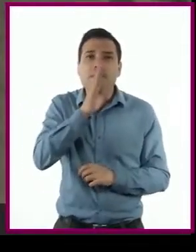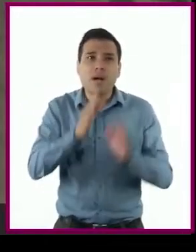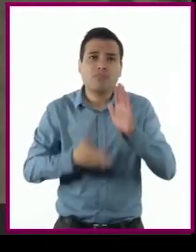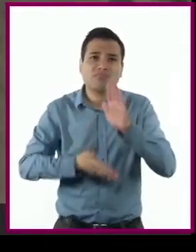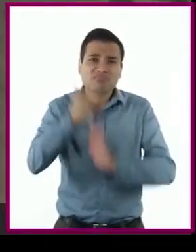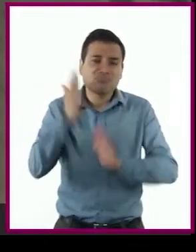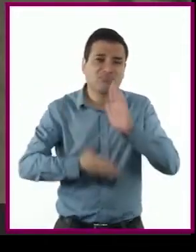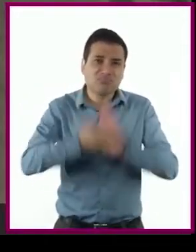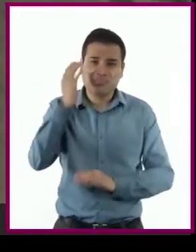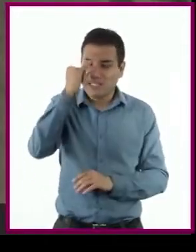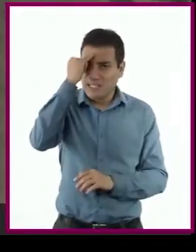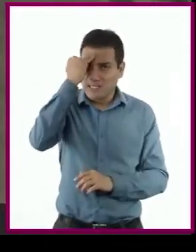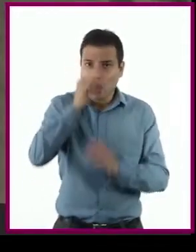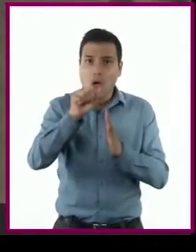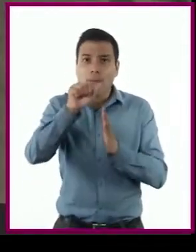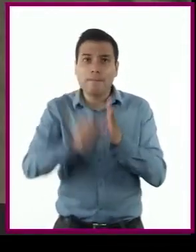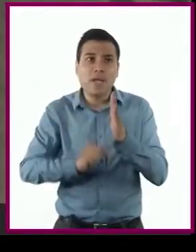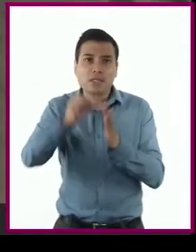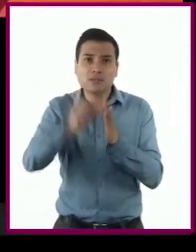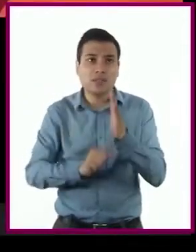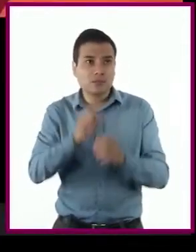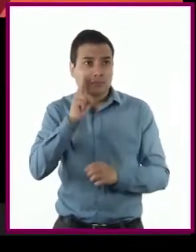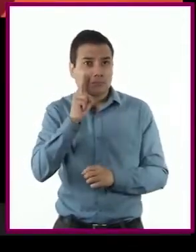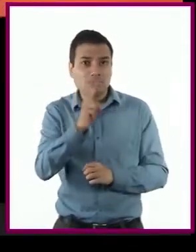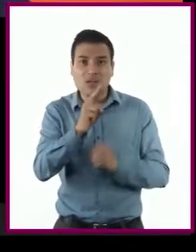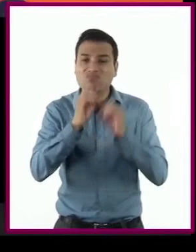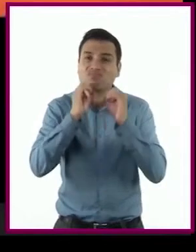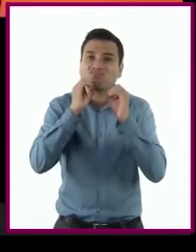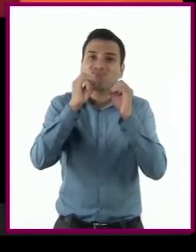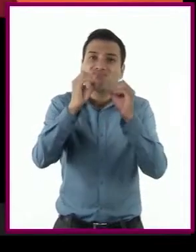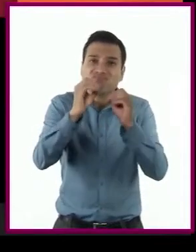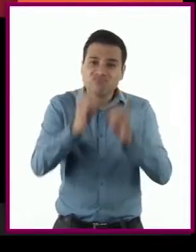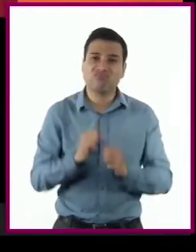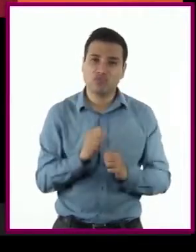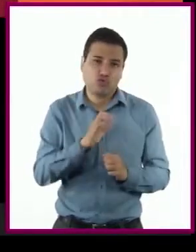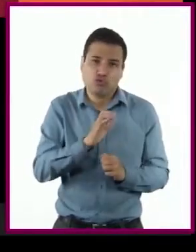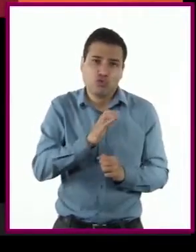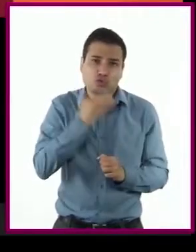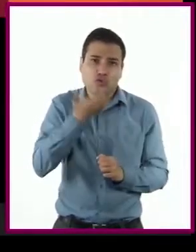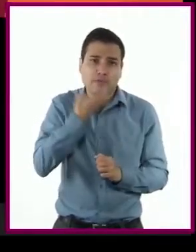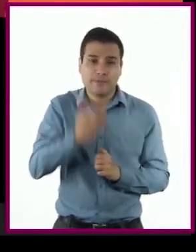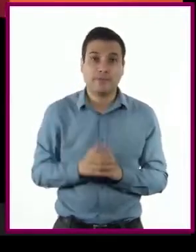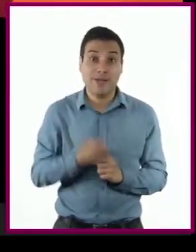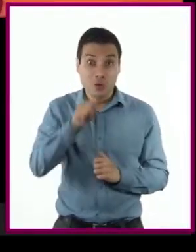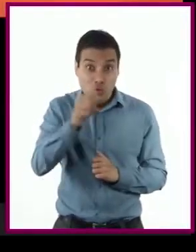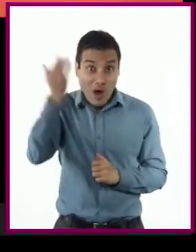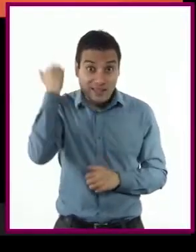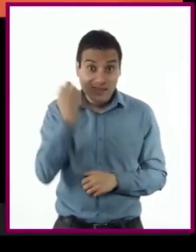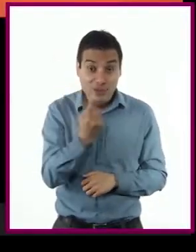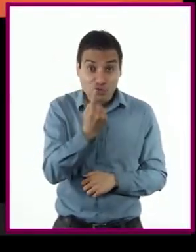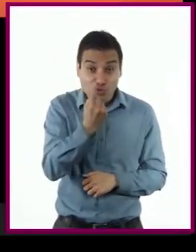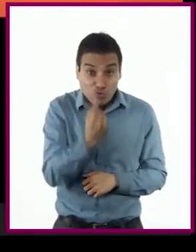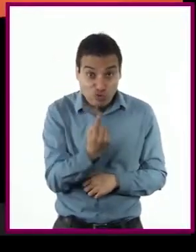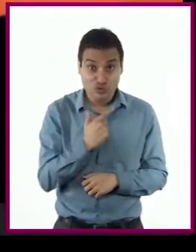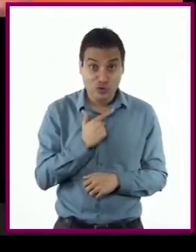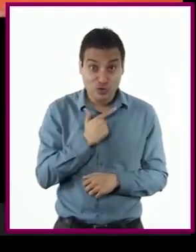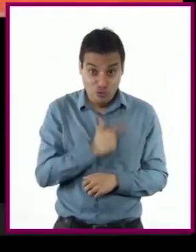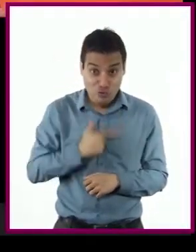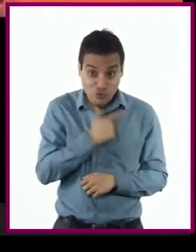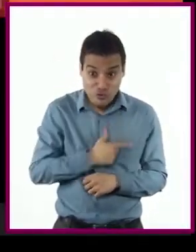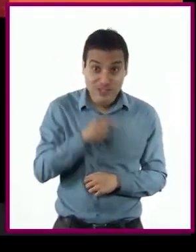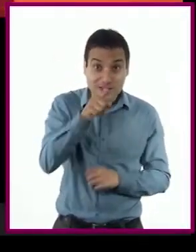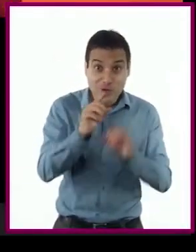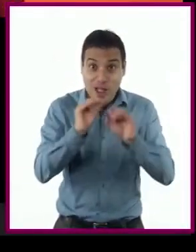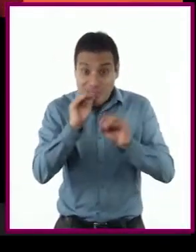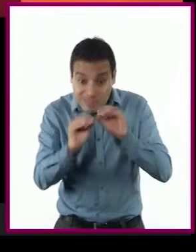y durante meses no los veía. ¿Es verdad que desde muy pequeño a usted le gustaba construir